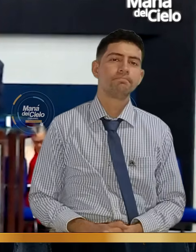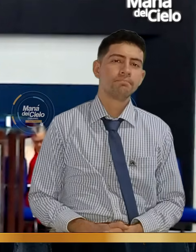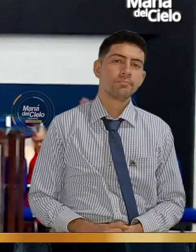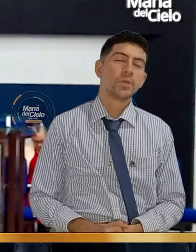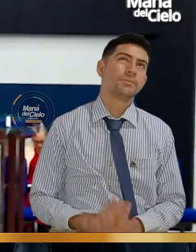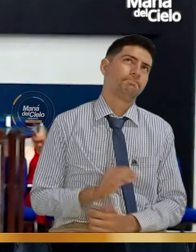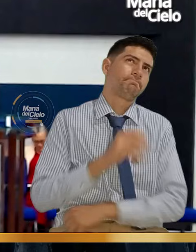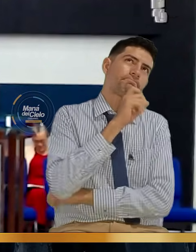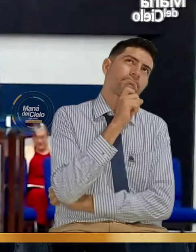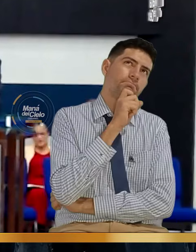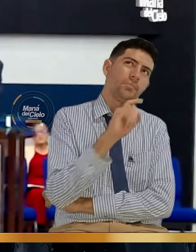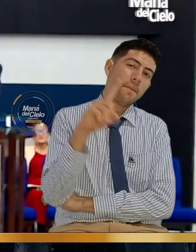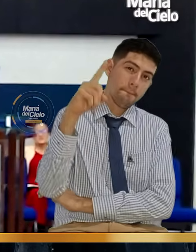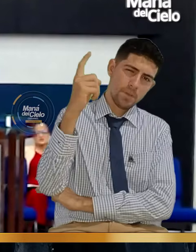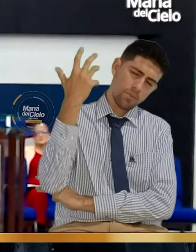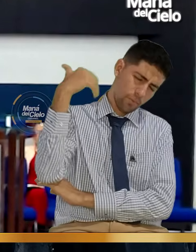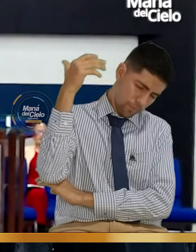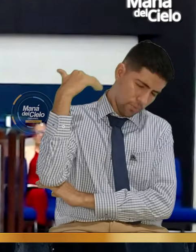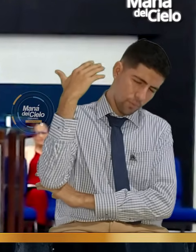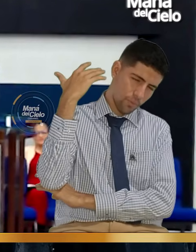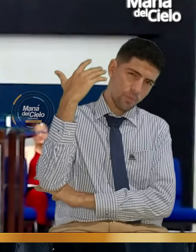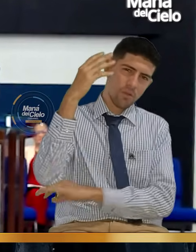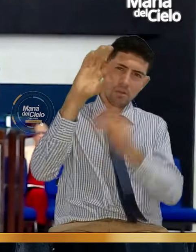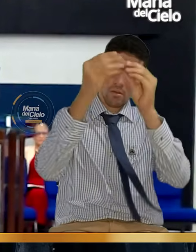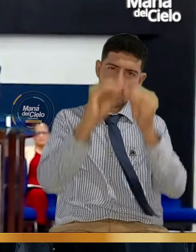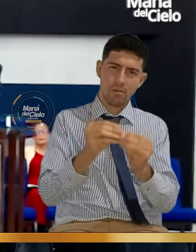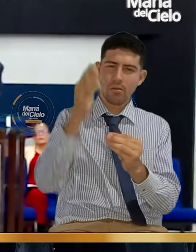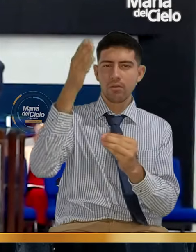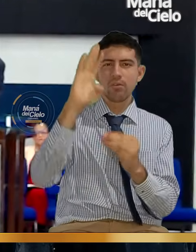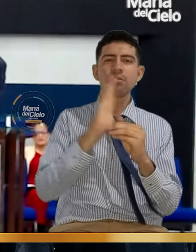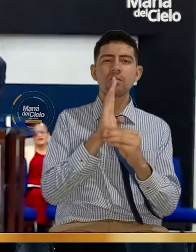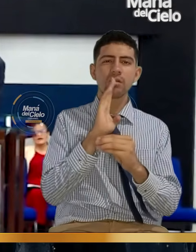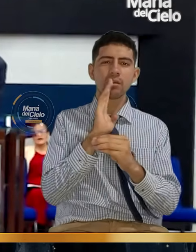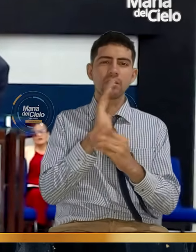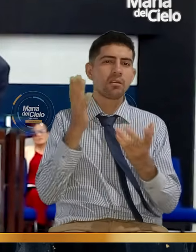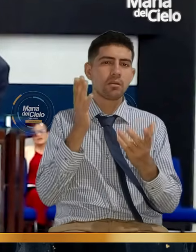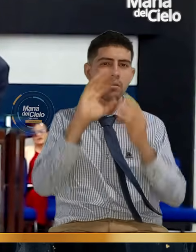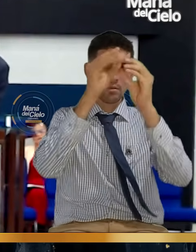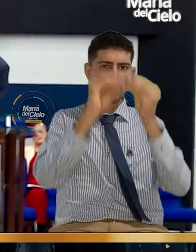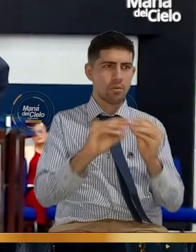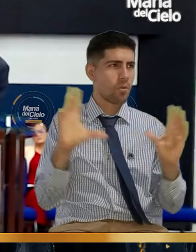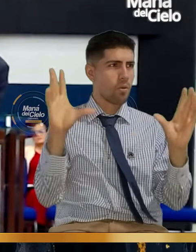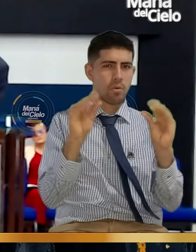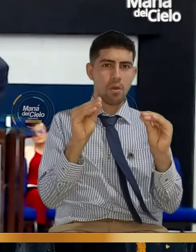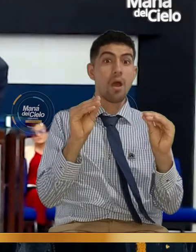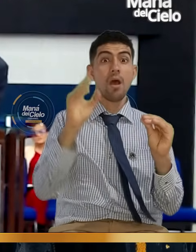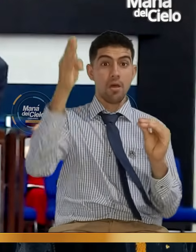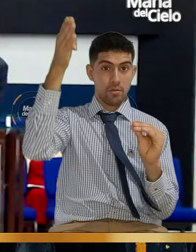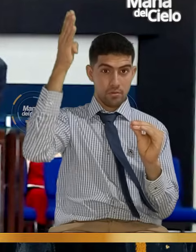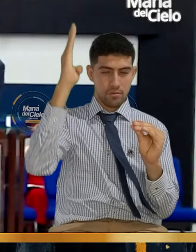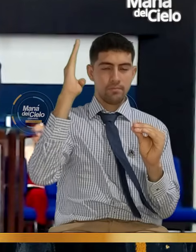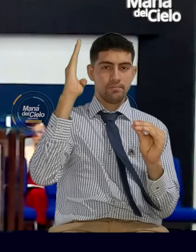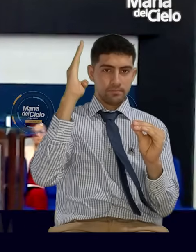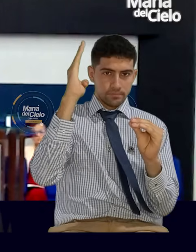de todas las cosas. Porque todas las cosas por Él fueron hechas. Y Él no